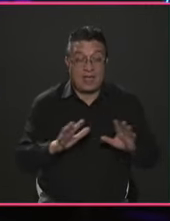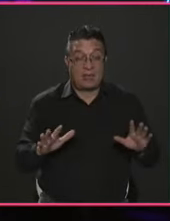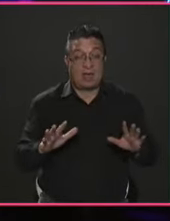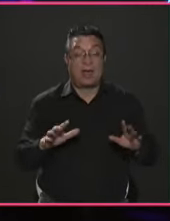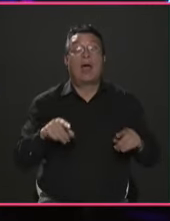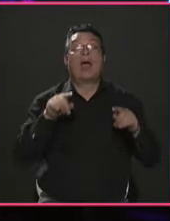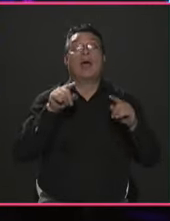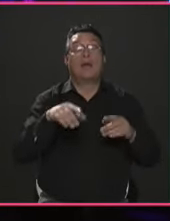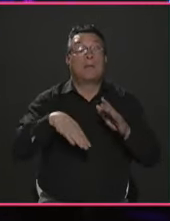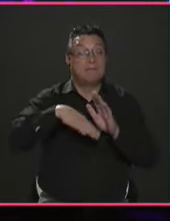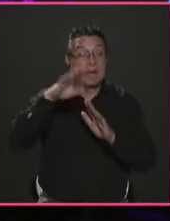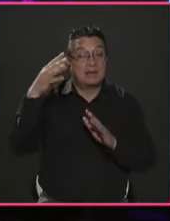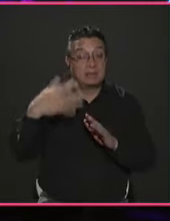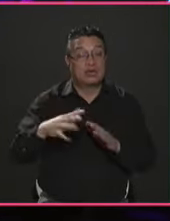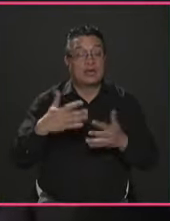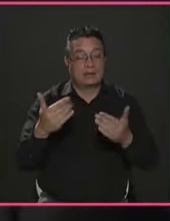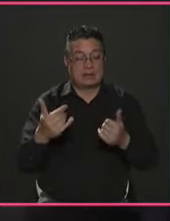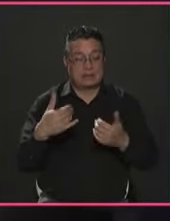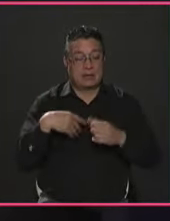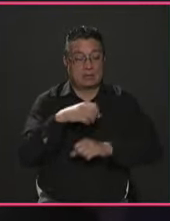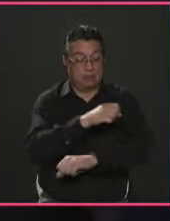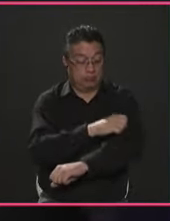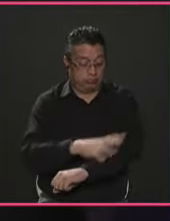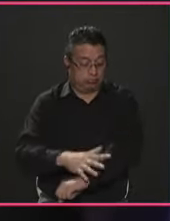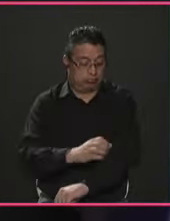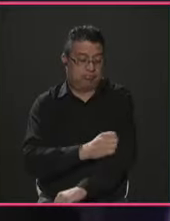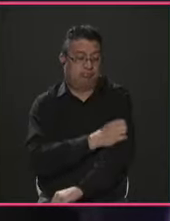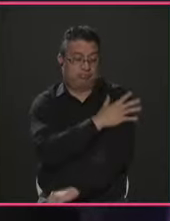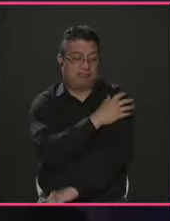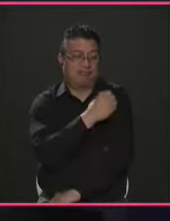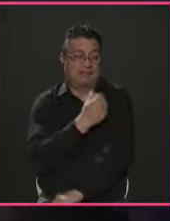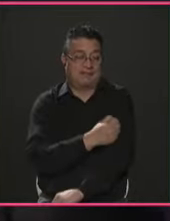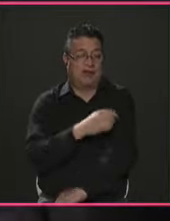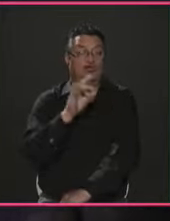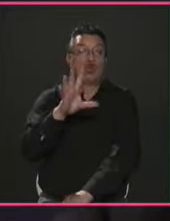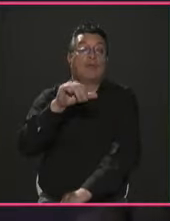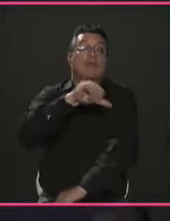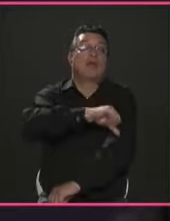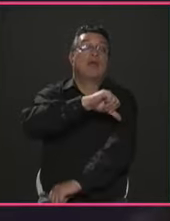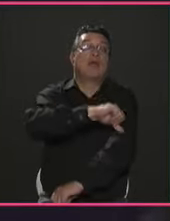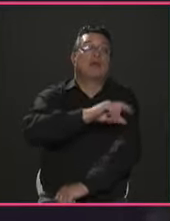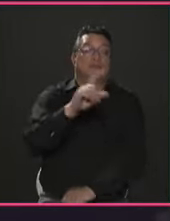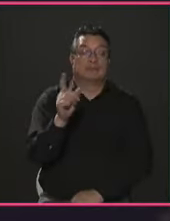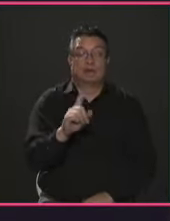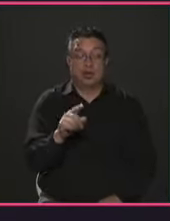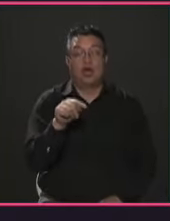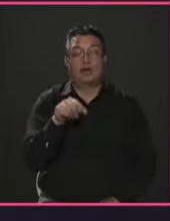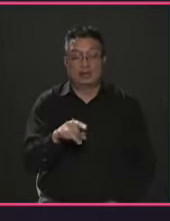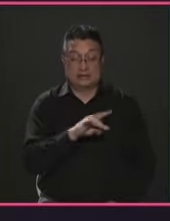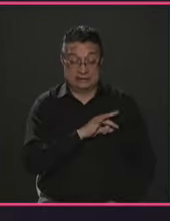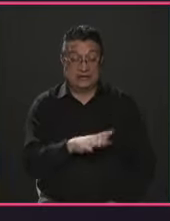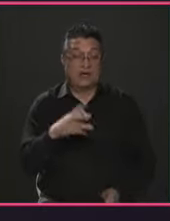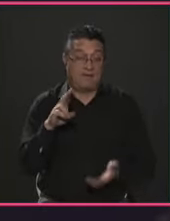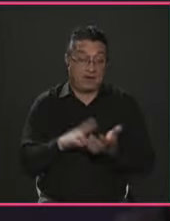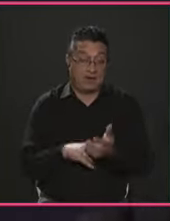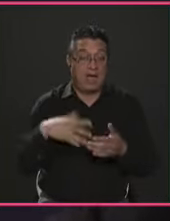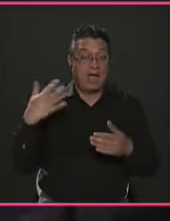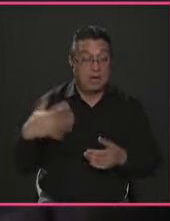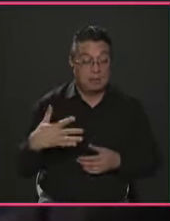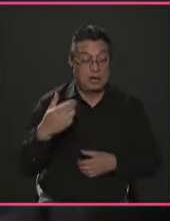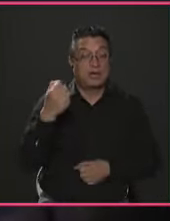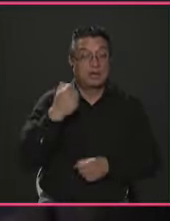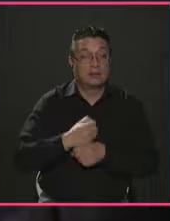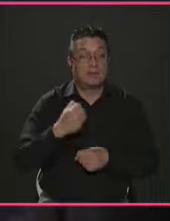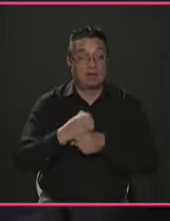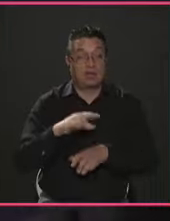más importante es que necesitamos descentralizar la producción y la fabricación de medicamentos aquí es donde chile de verdad es importante el trabajo de la doora